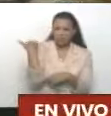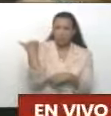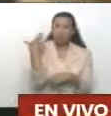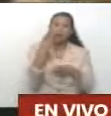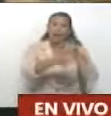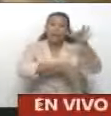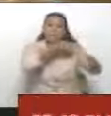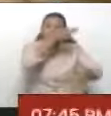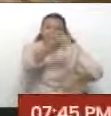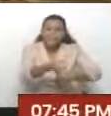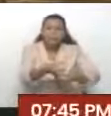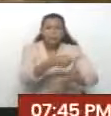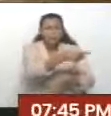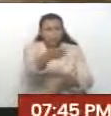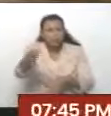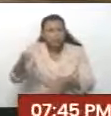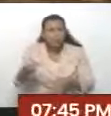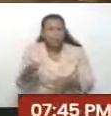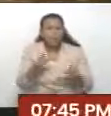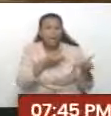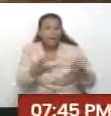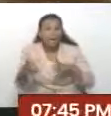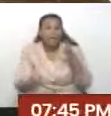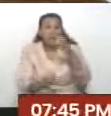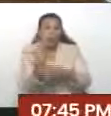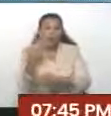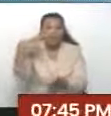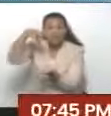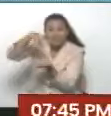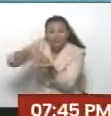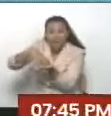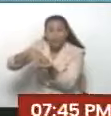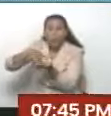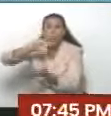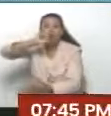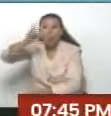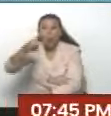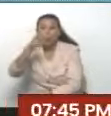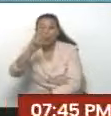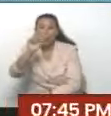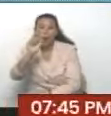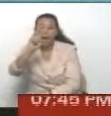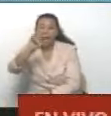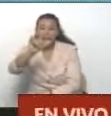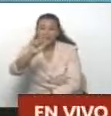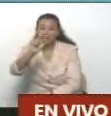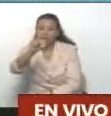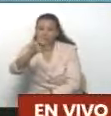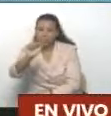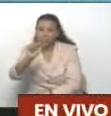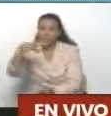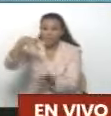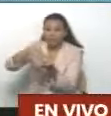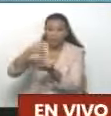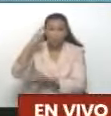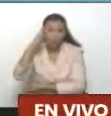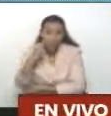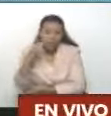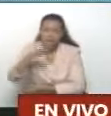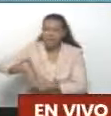explicar y activar desde Guayana, desde esta tierra sagrada, santa,